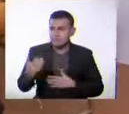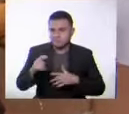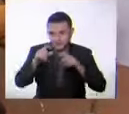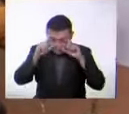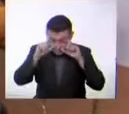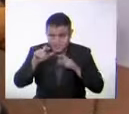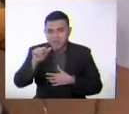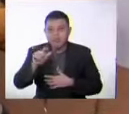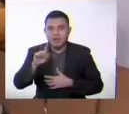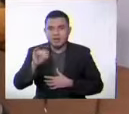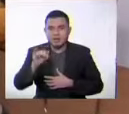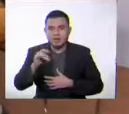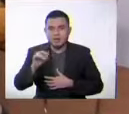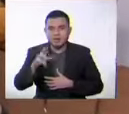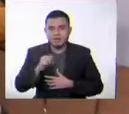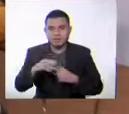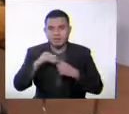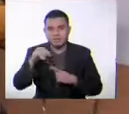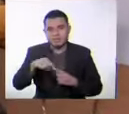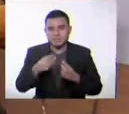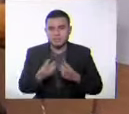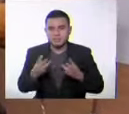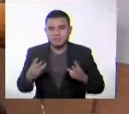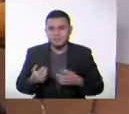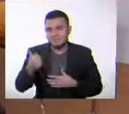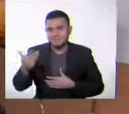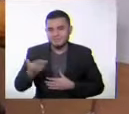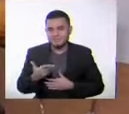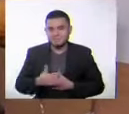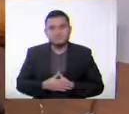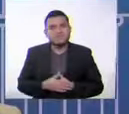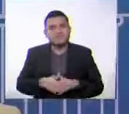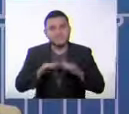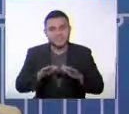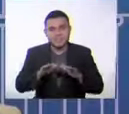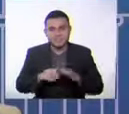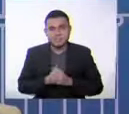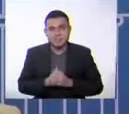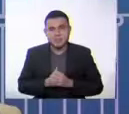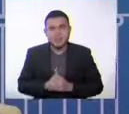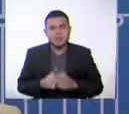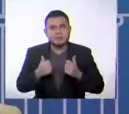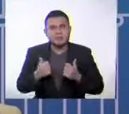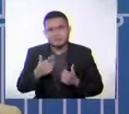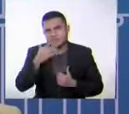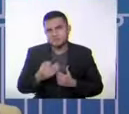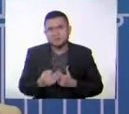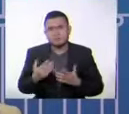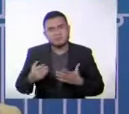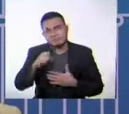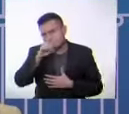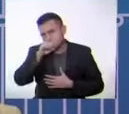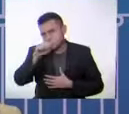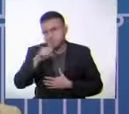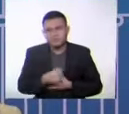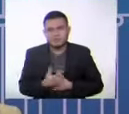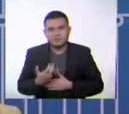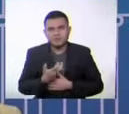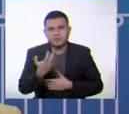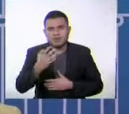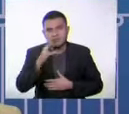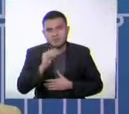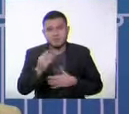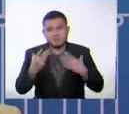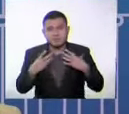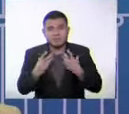Calderón, especialista en esta materia. Bienvenida nuevamente para octavo grado. Muchas gracias. Bueno, ¿y por qué no ser la preferida? Si cuando hablamos de estudios